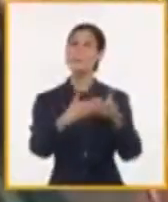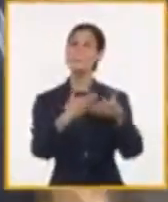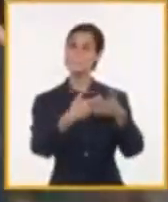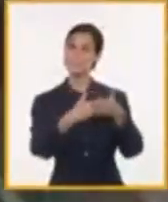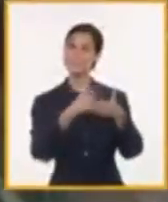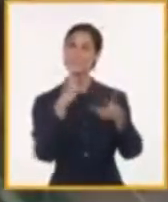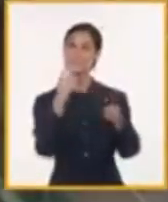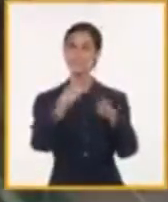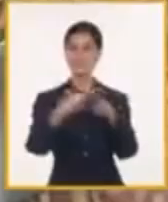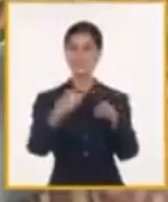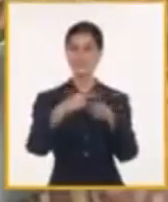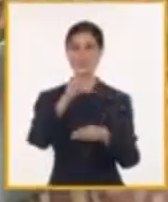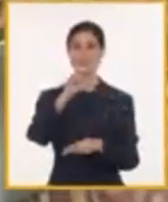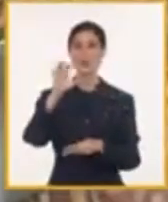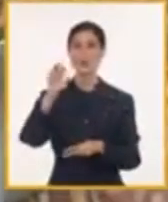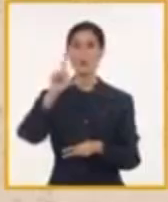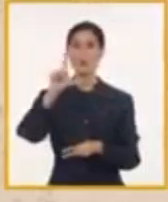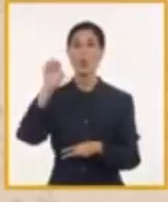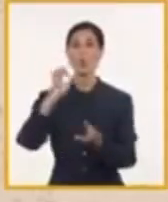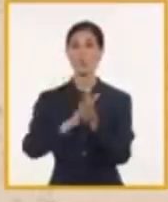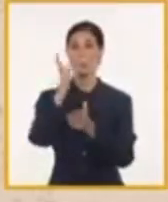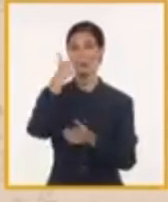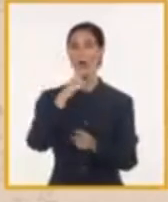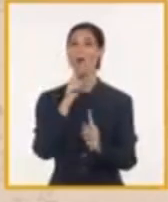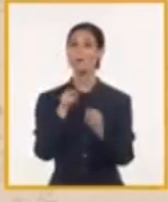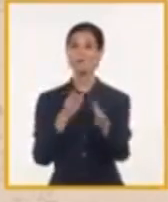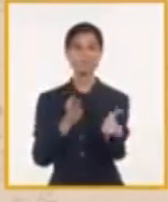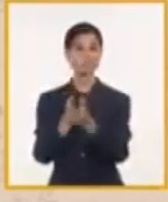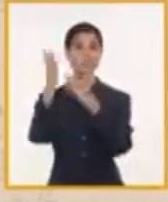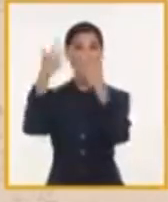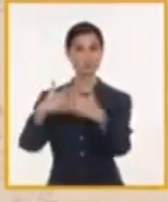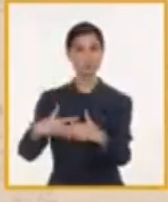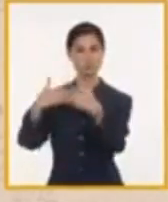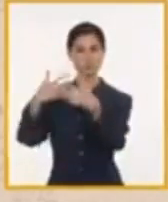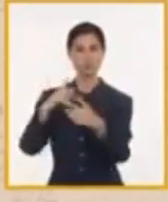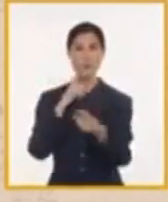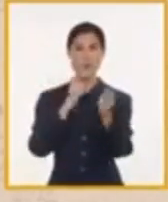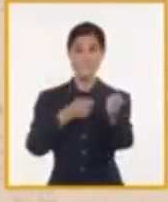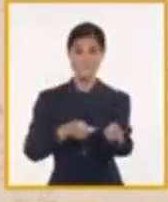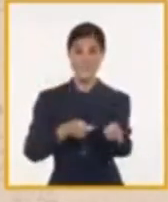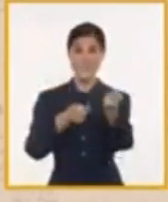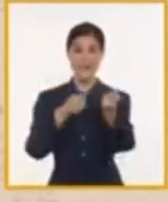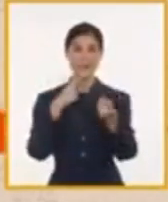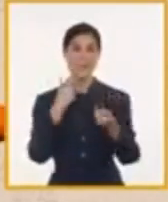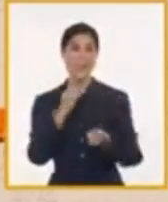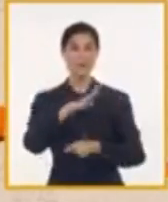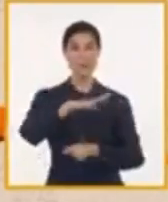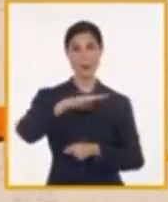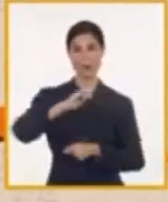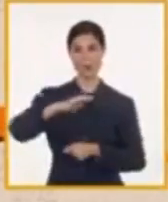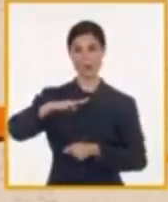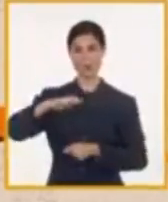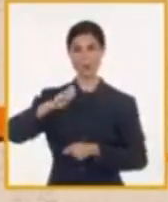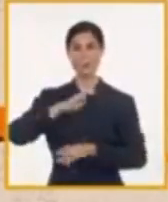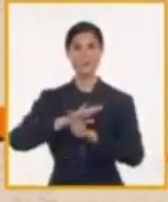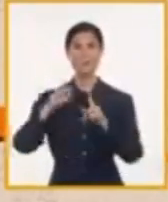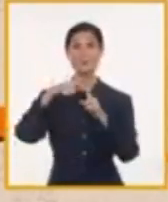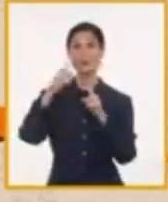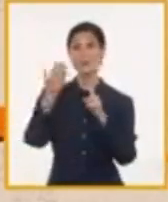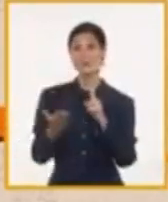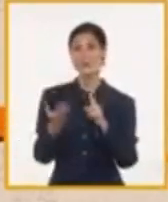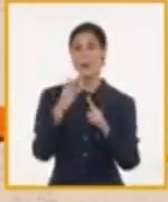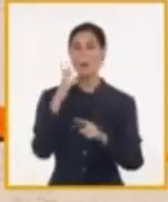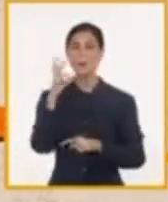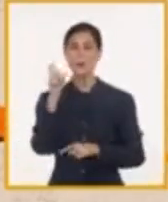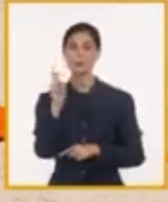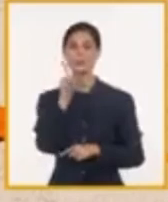mayor exportadora de langosta en el país. Nosotros hemos logrado exportar en lo que va de año 616 toneladas, que con igual periodo del